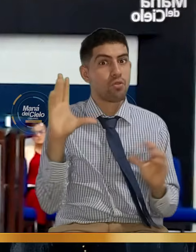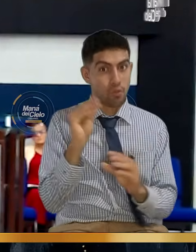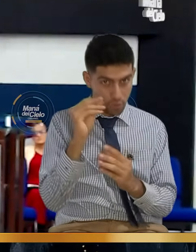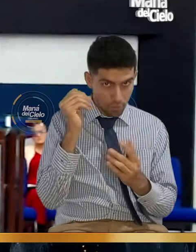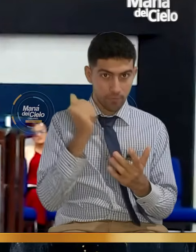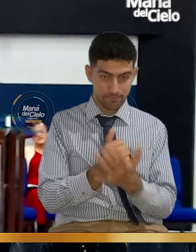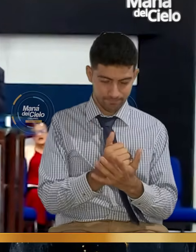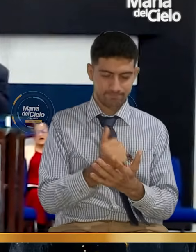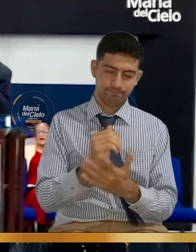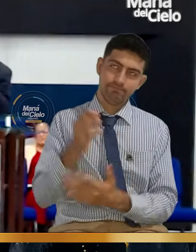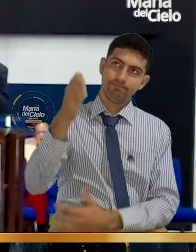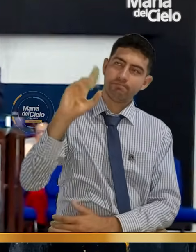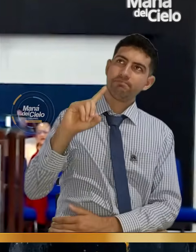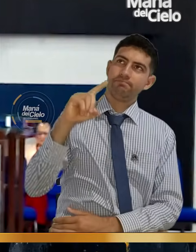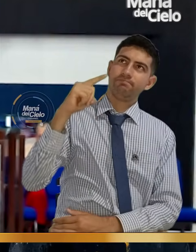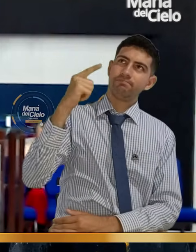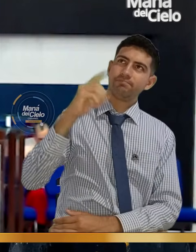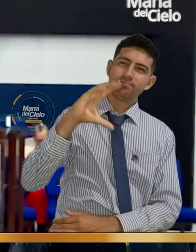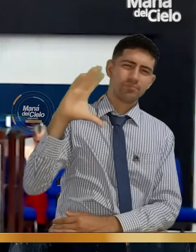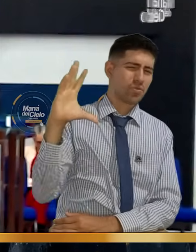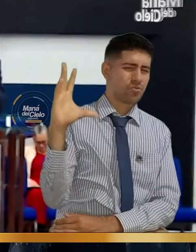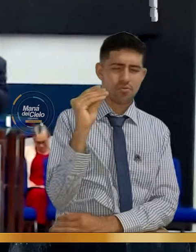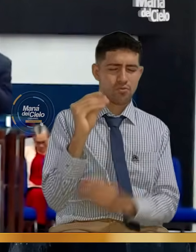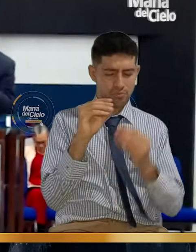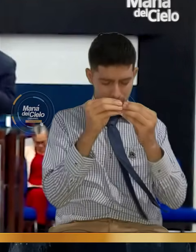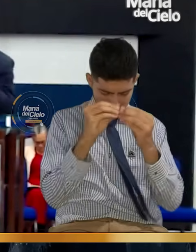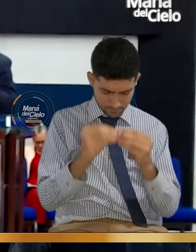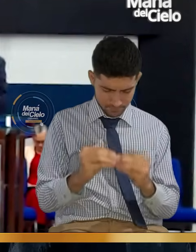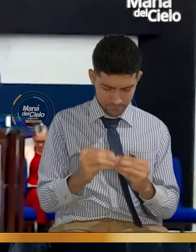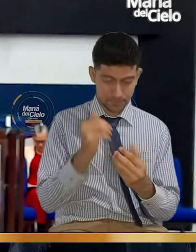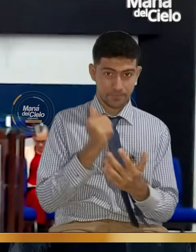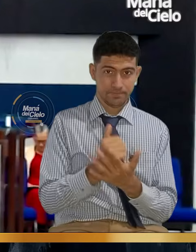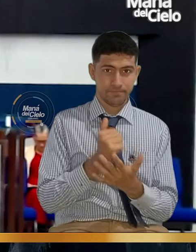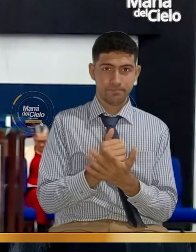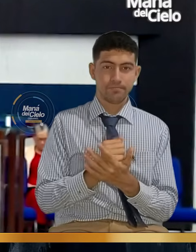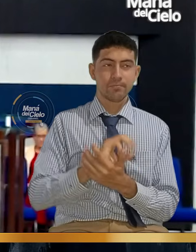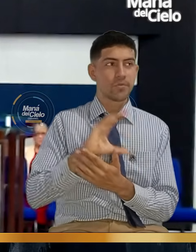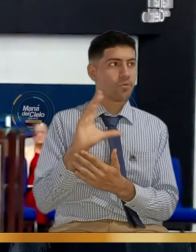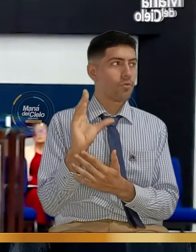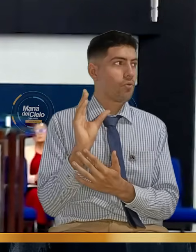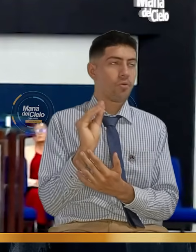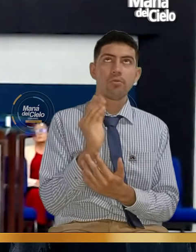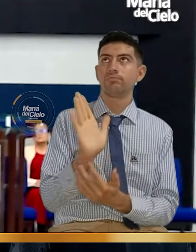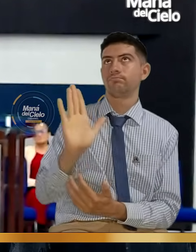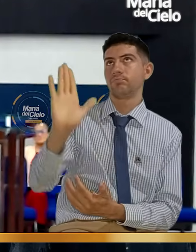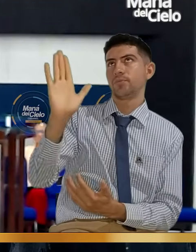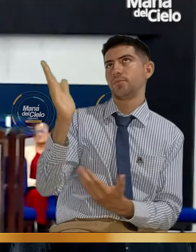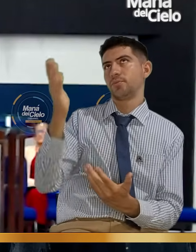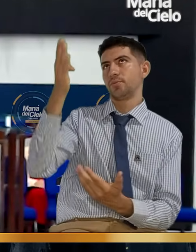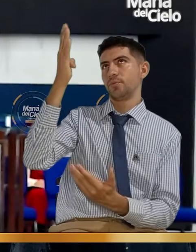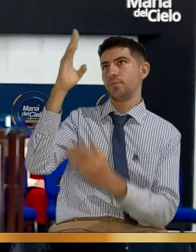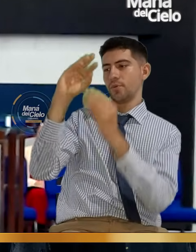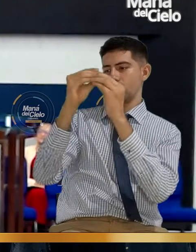la gloria esta noche, merece toda la honra y toda la alabanza. Él tiene vida en sí